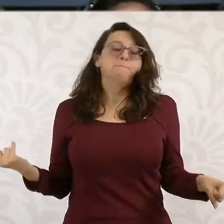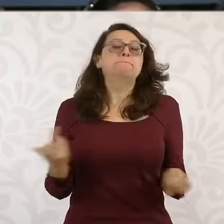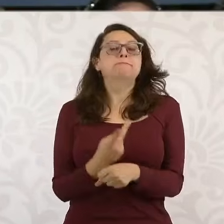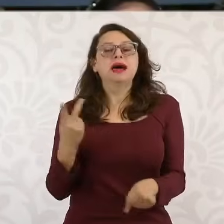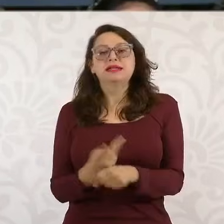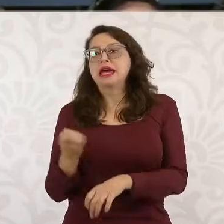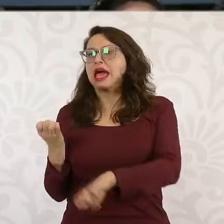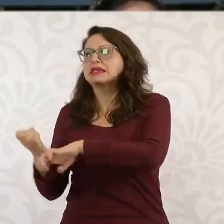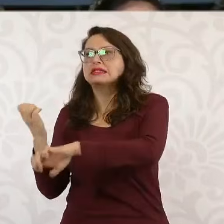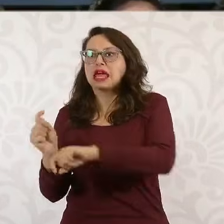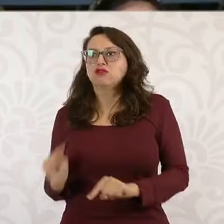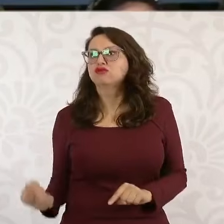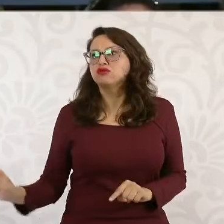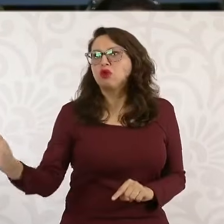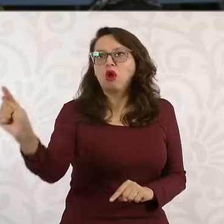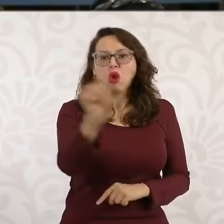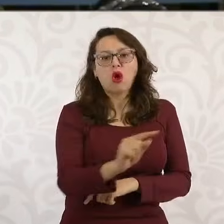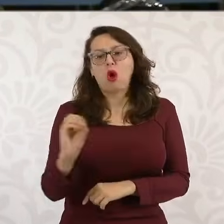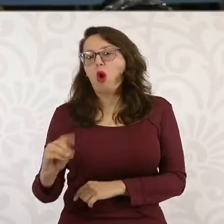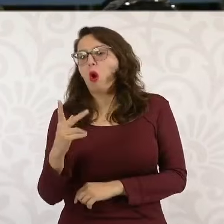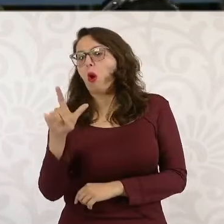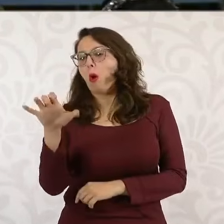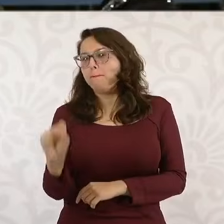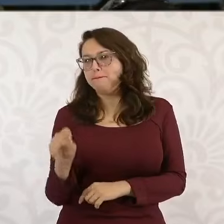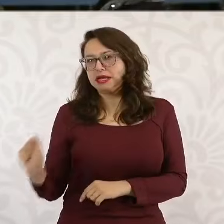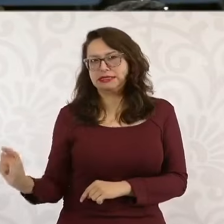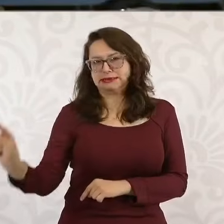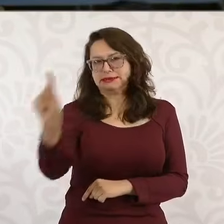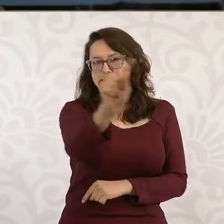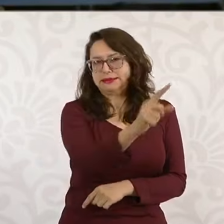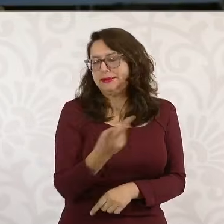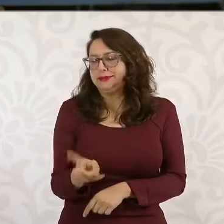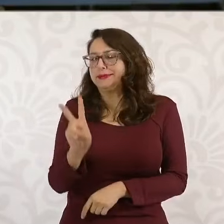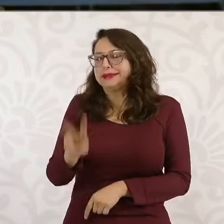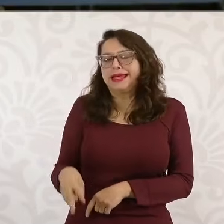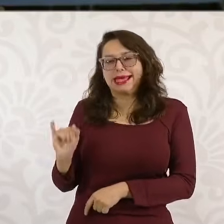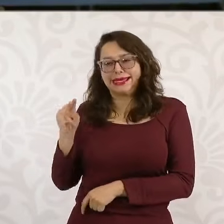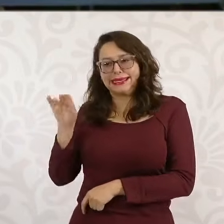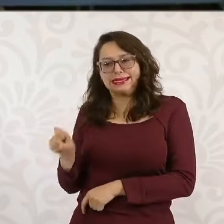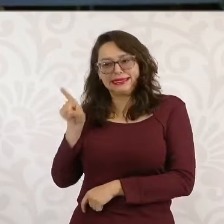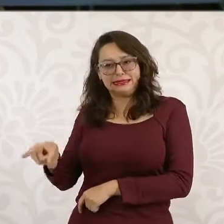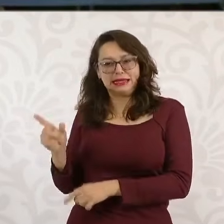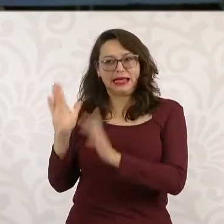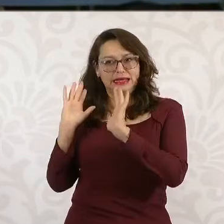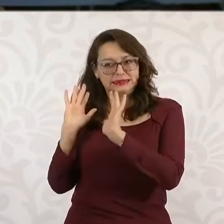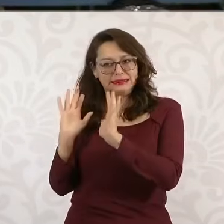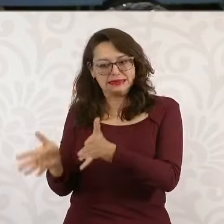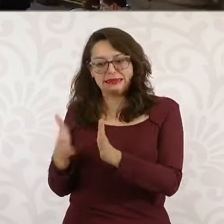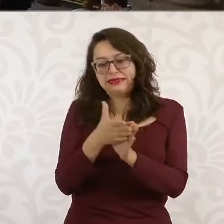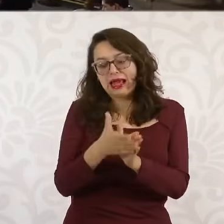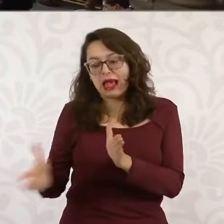con los organismos públicos electorales, porque es una duplicidad de funciones. Si el Instituto Nacional Electoral en temporada